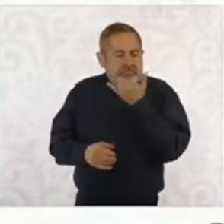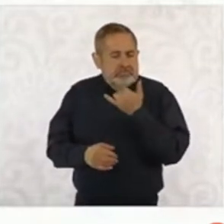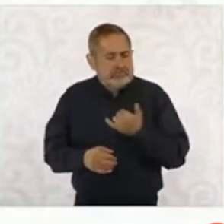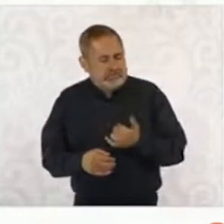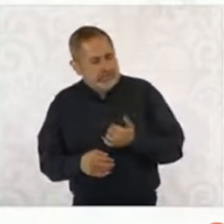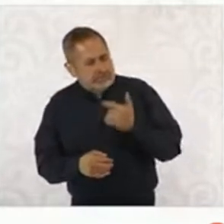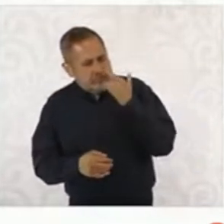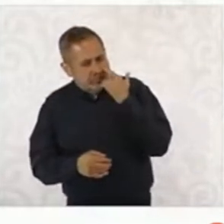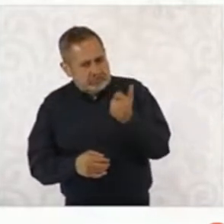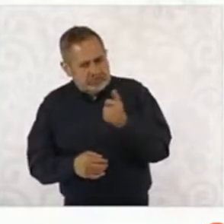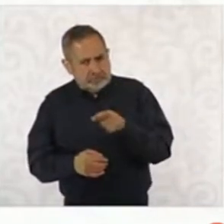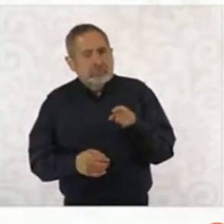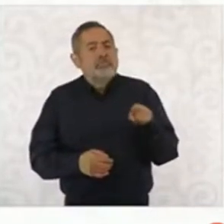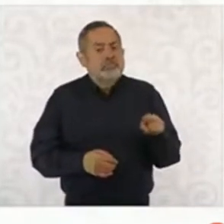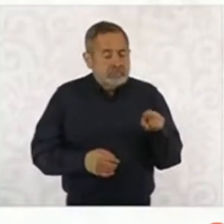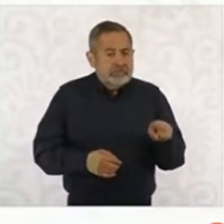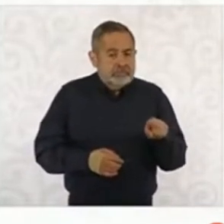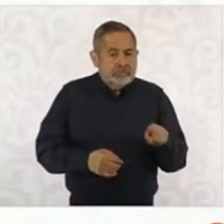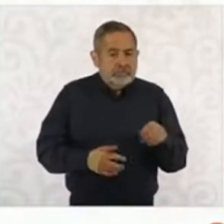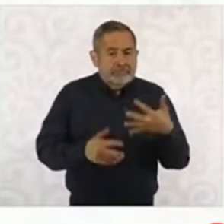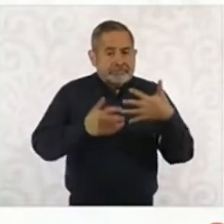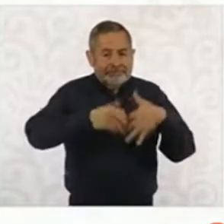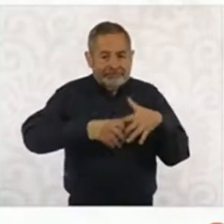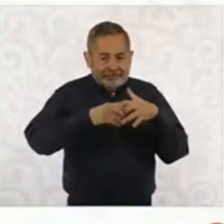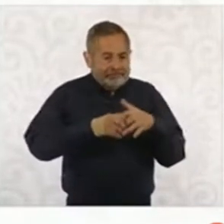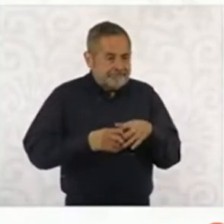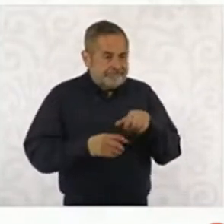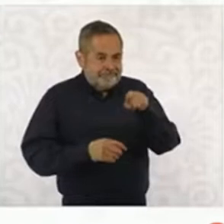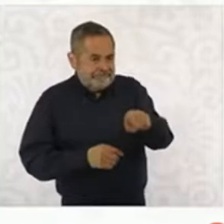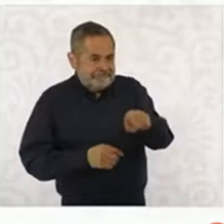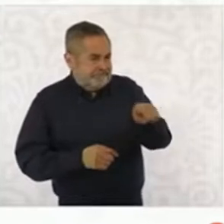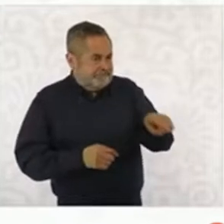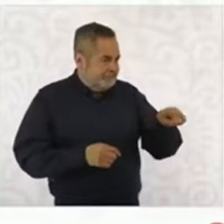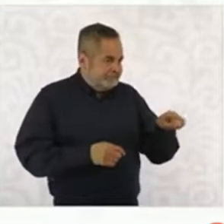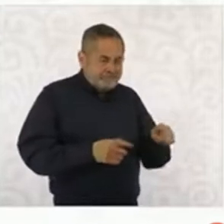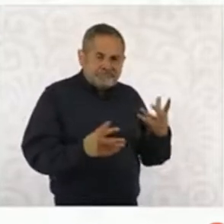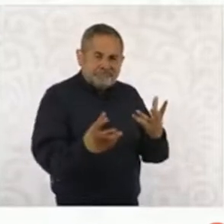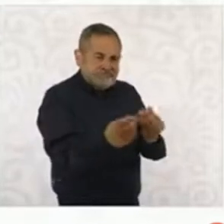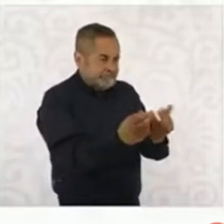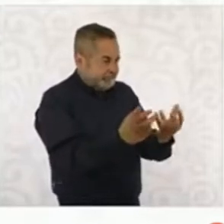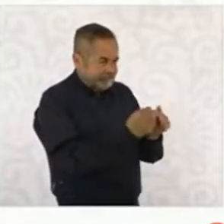curiosamente, sí hay un cúmulo de empresas más sustanciales.